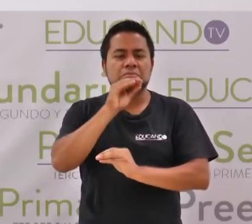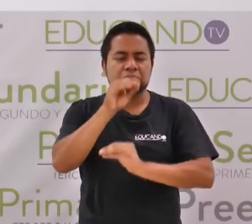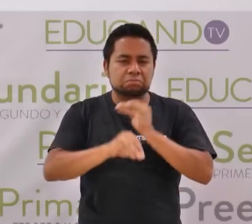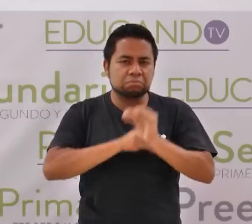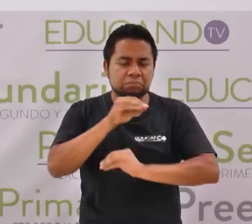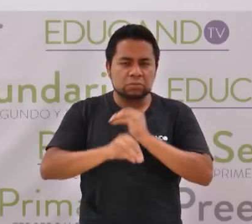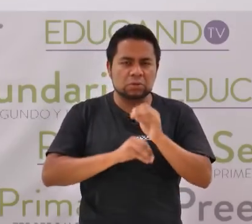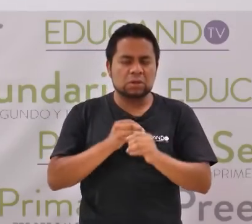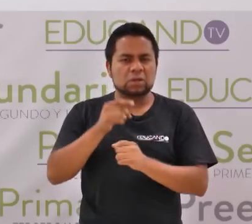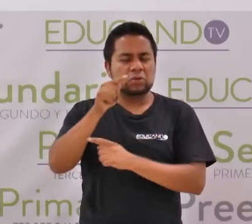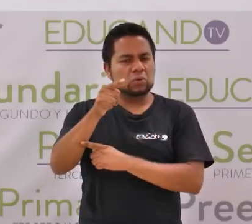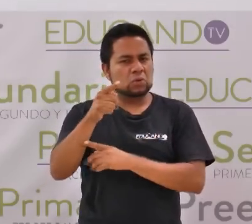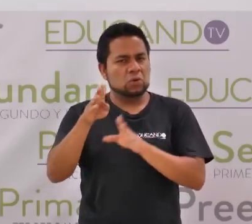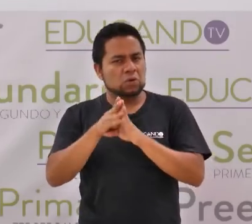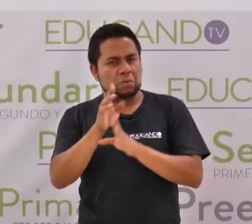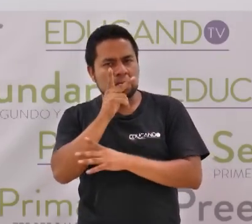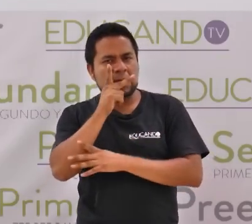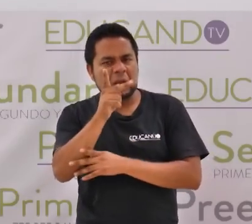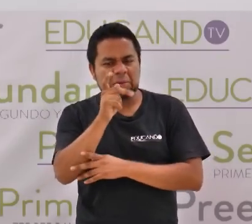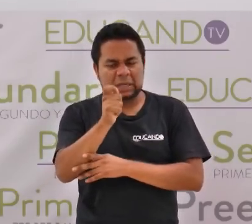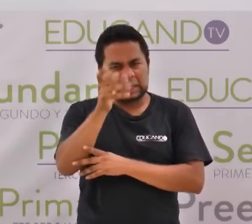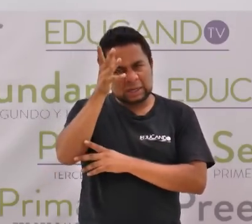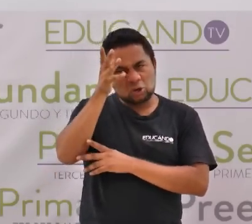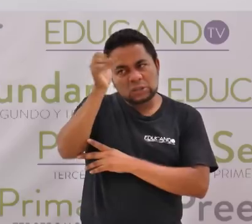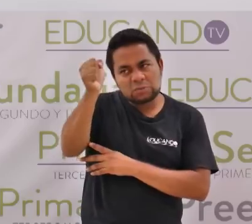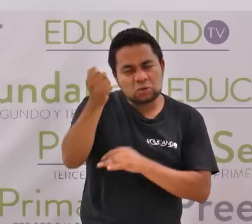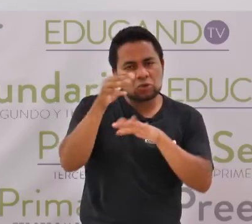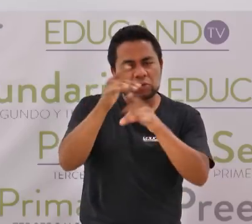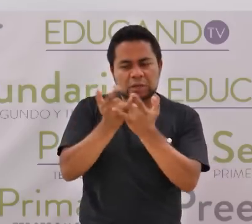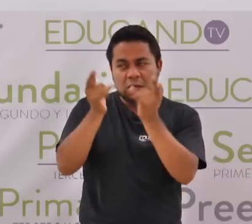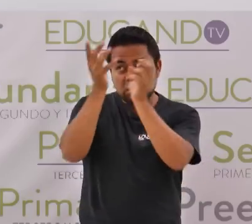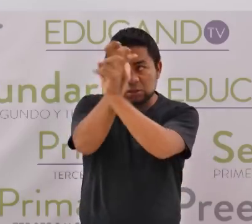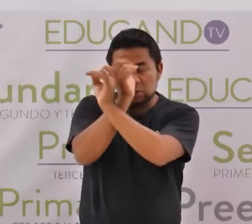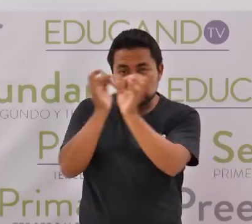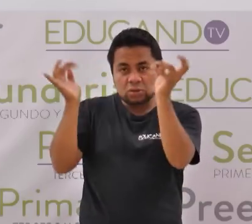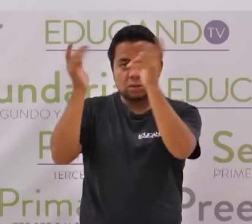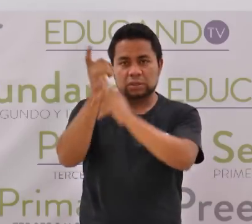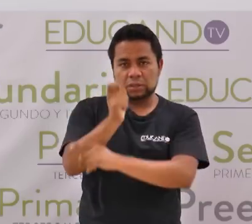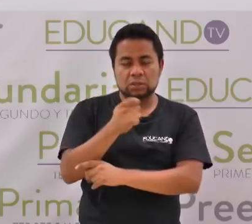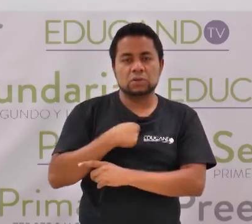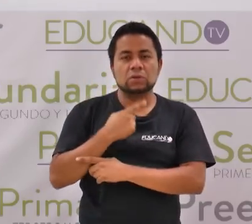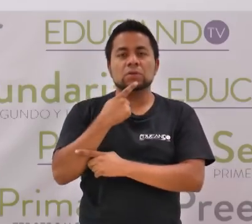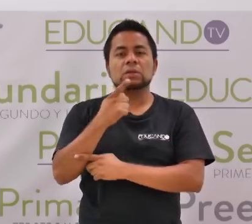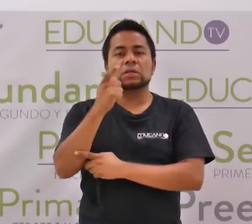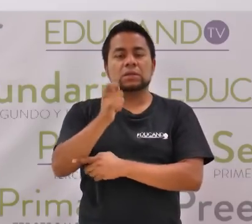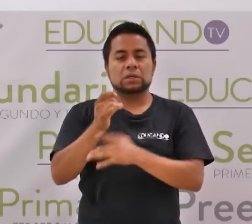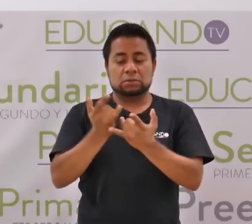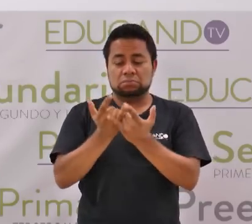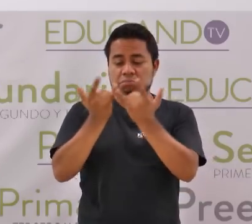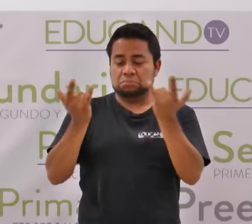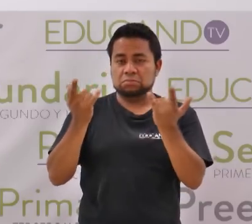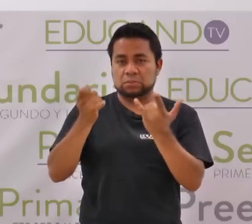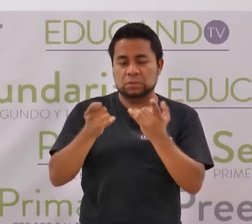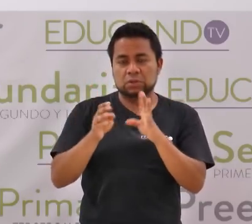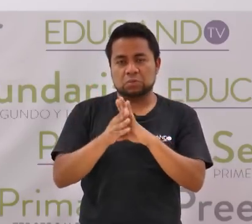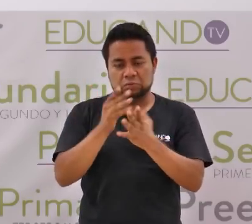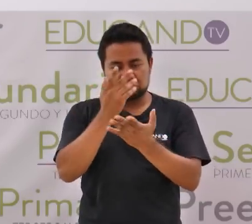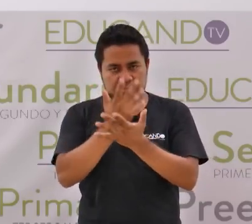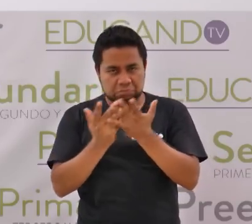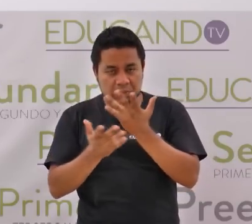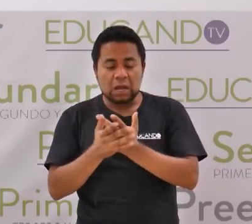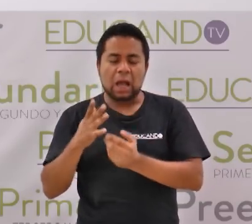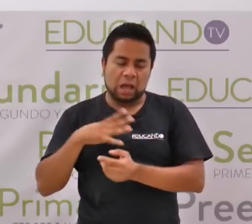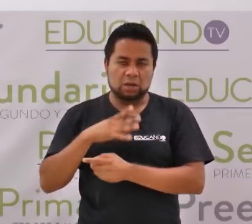construir su propia noción y su propio concepto de historieta. Yo les decía que la historieta es un